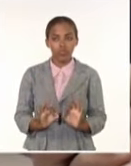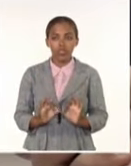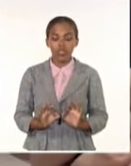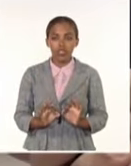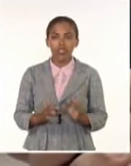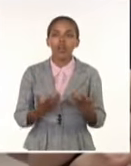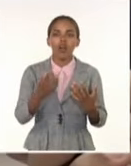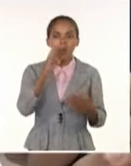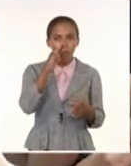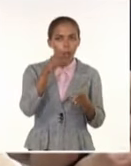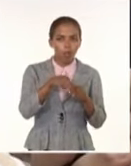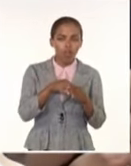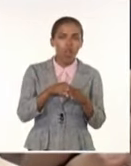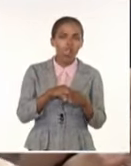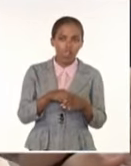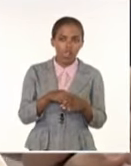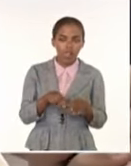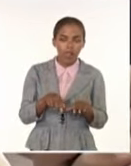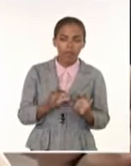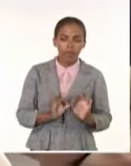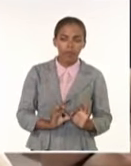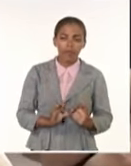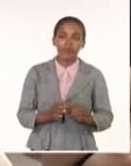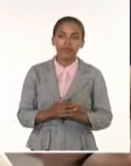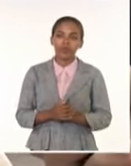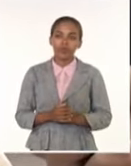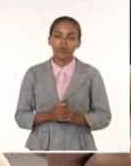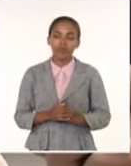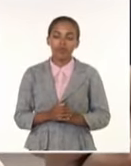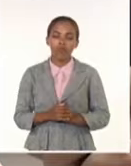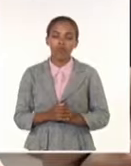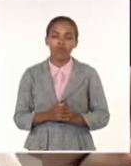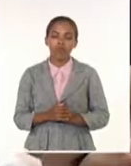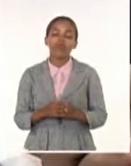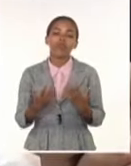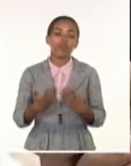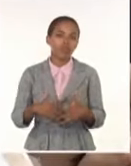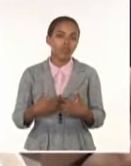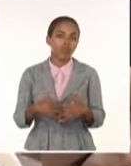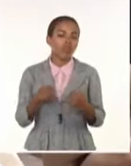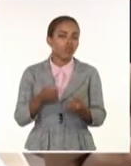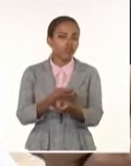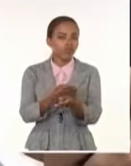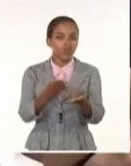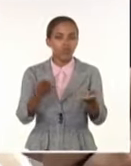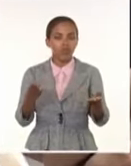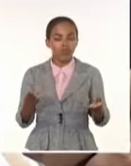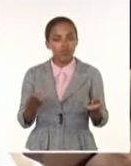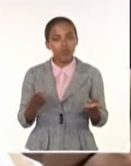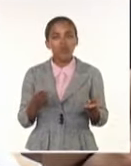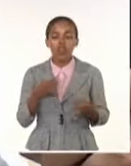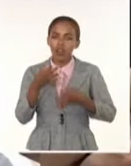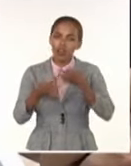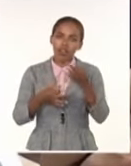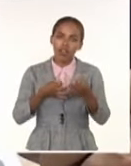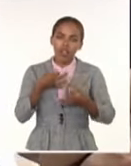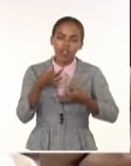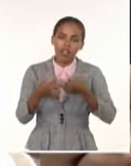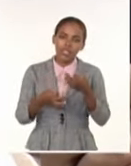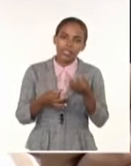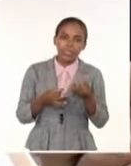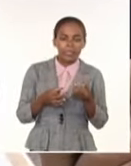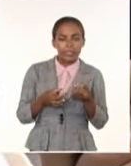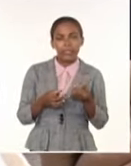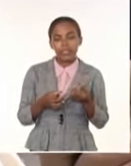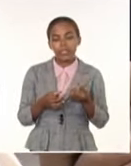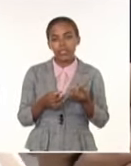central flotante, en el emplazamiento Mar Limón, y la generación distribuida, siempre hemos explicado que amanece con un nivel de indisponibilidad en el